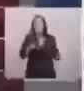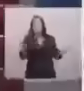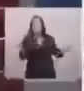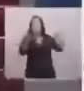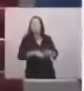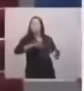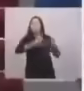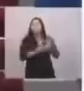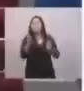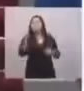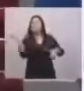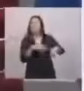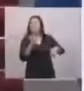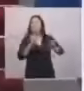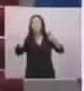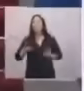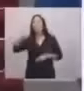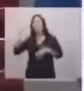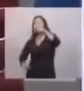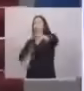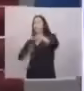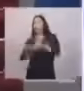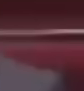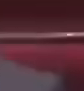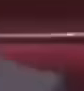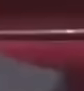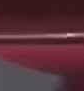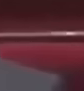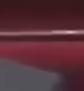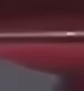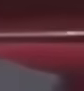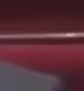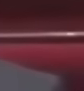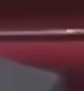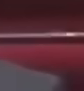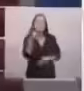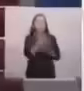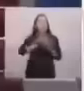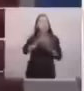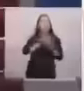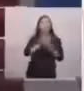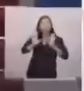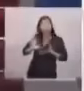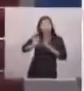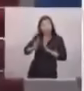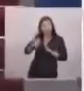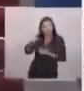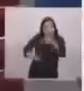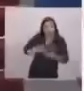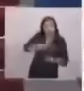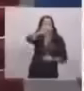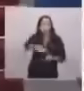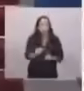Messi Messi de la finanz yo se lo decía macri que sab que no le gusta jugar pero macri dijo que se terminó la era Maradona